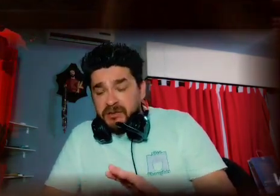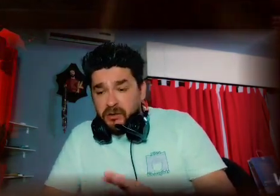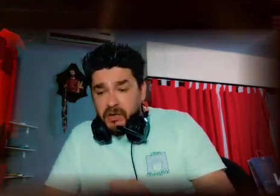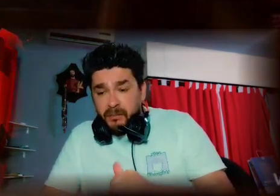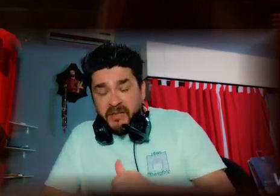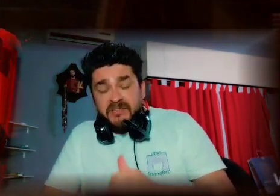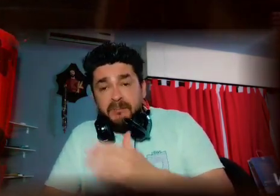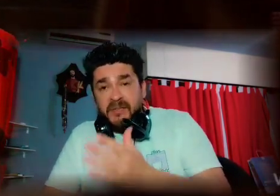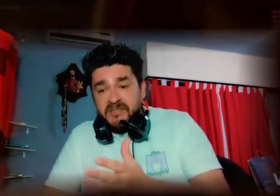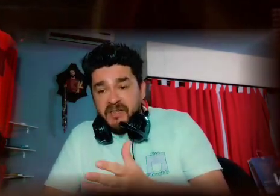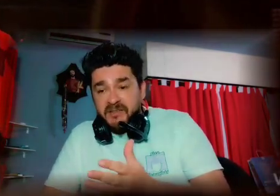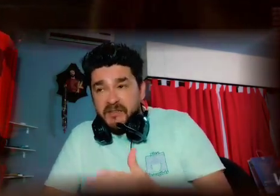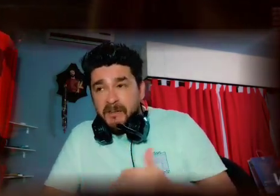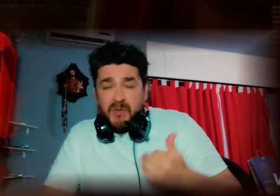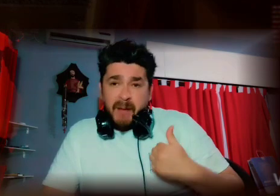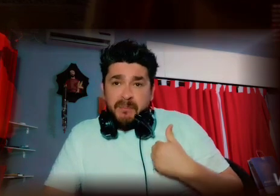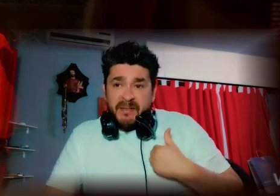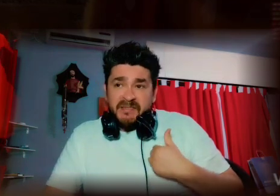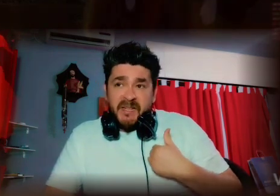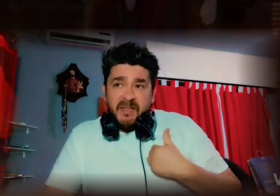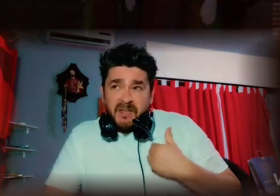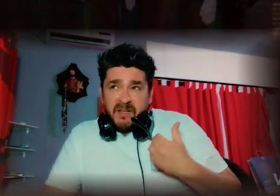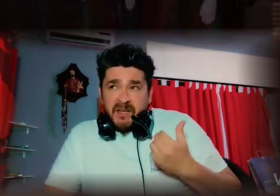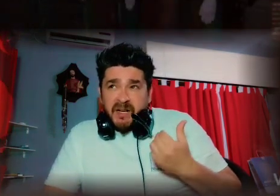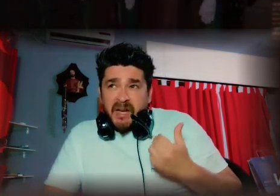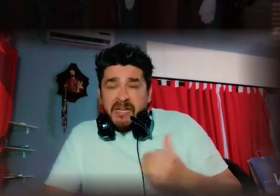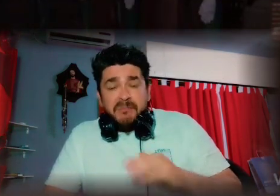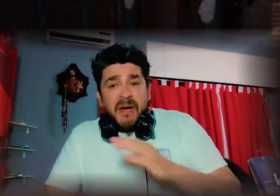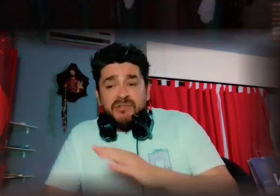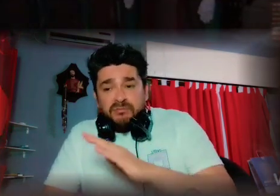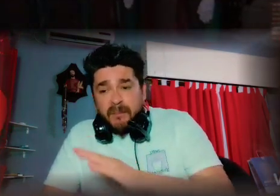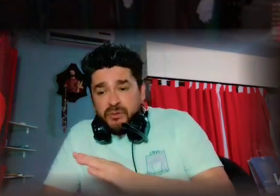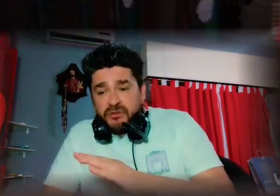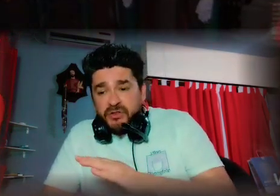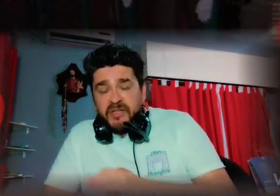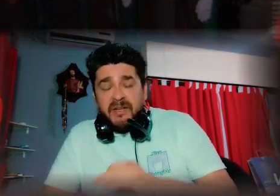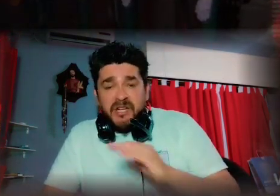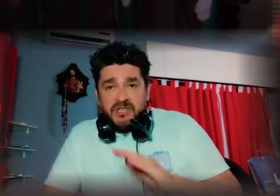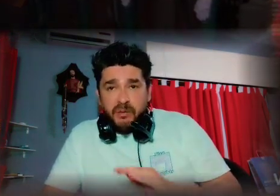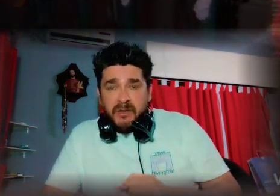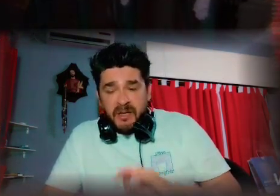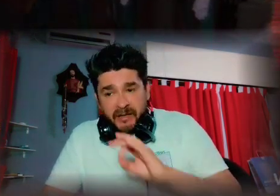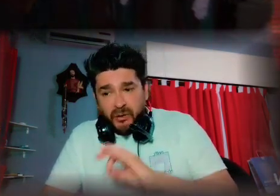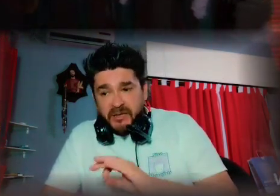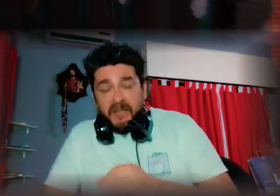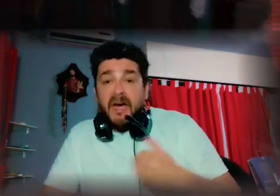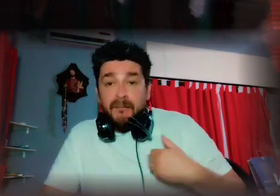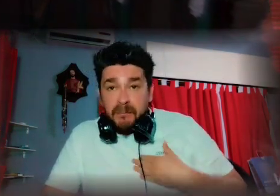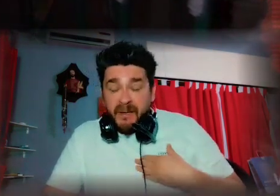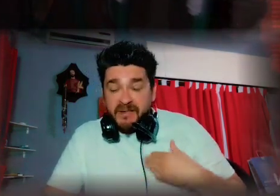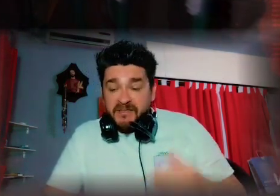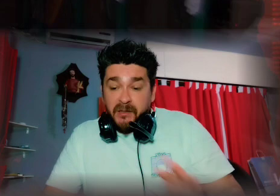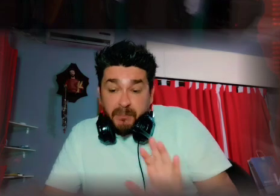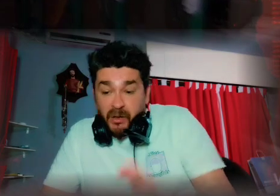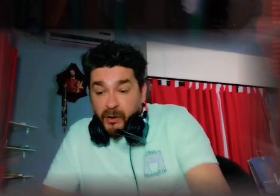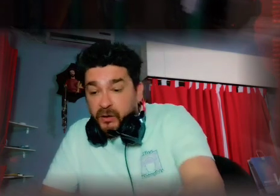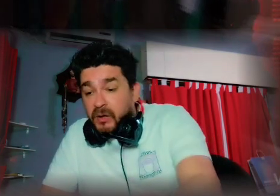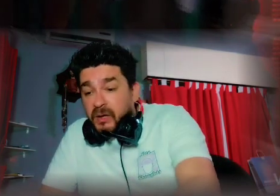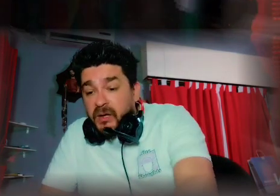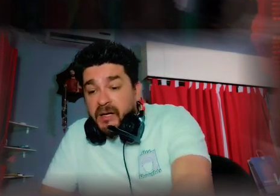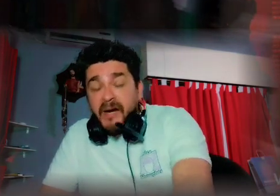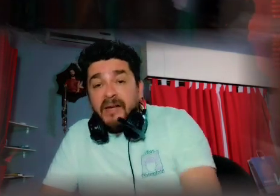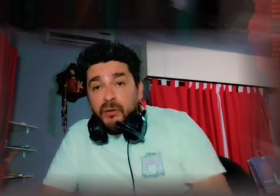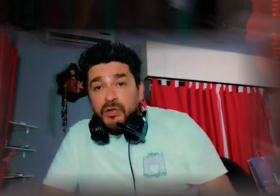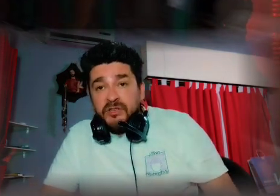grandísimos políticos que podrían ser presidentes. A mi parecer, la que más suma puntos es Claudia Sheinbaum en la actualidad, a mi parecer. Pero